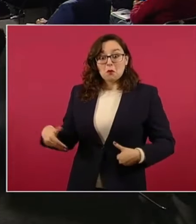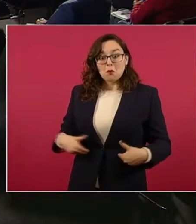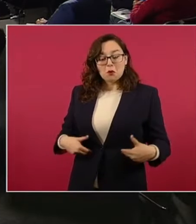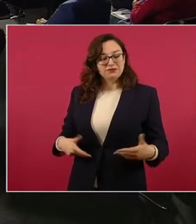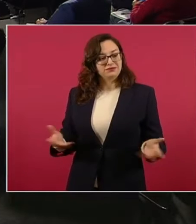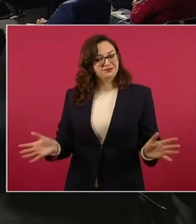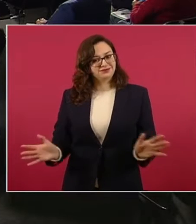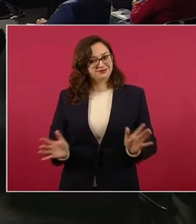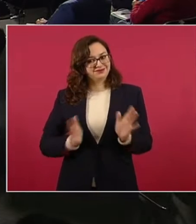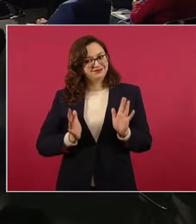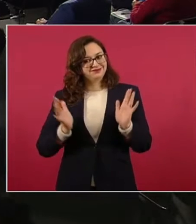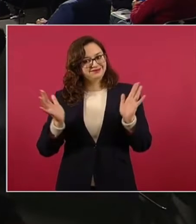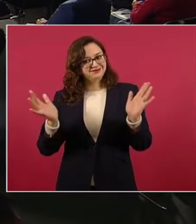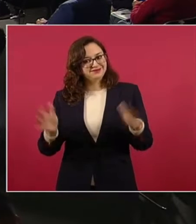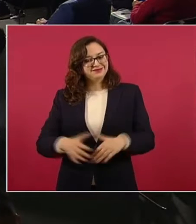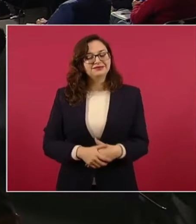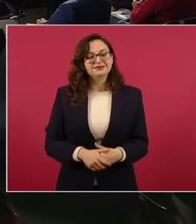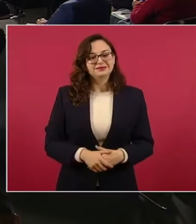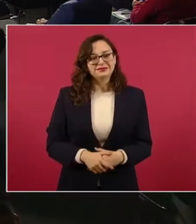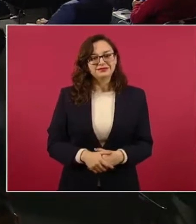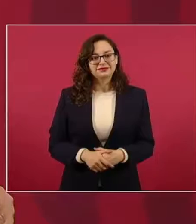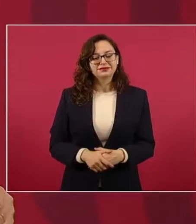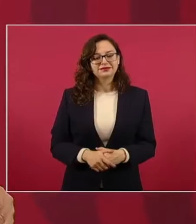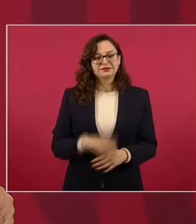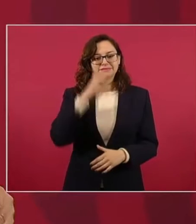aunque parezca increíble.